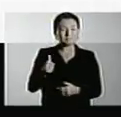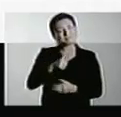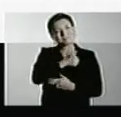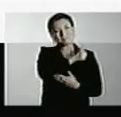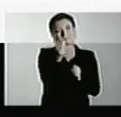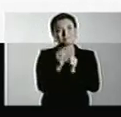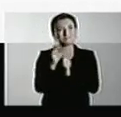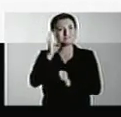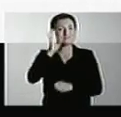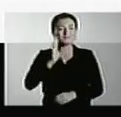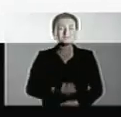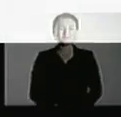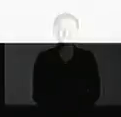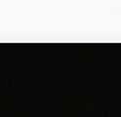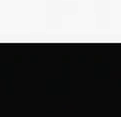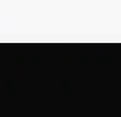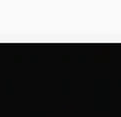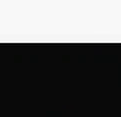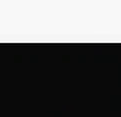todos, todos con Michelle.